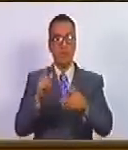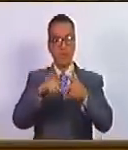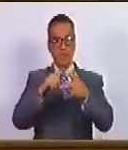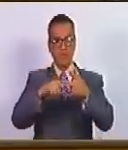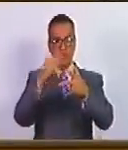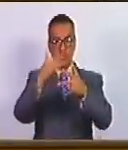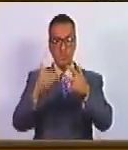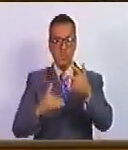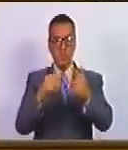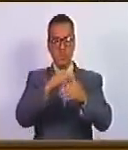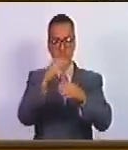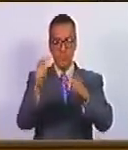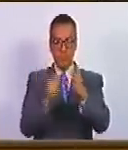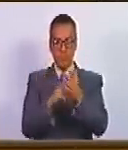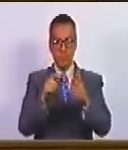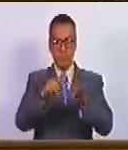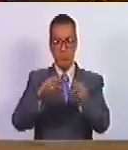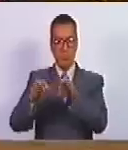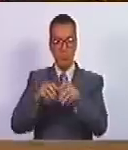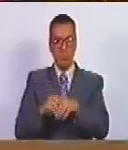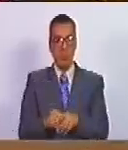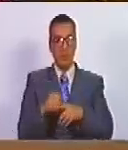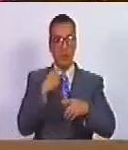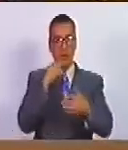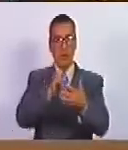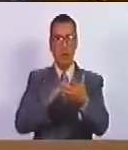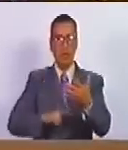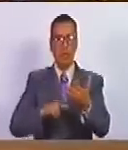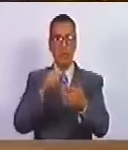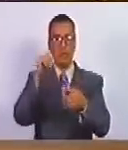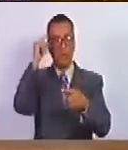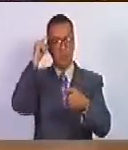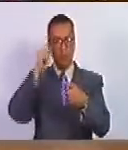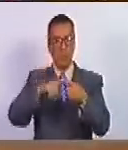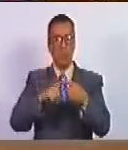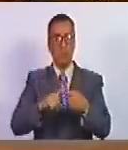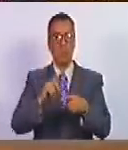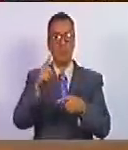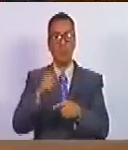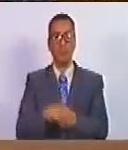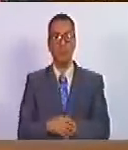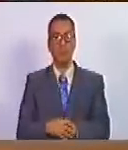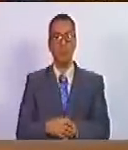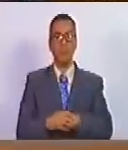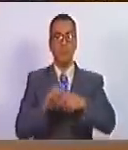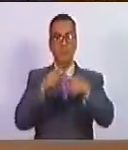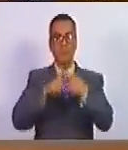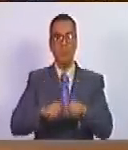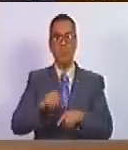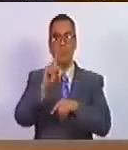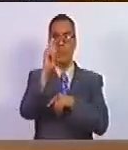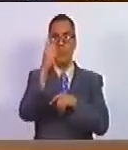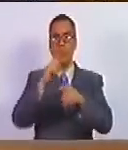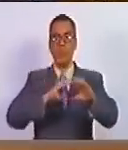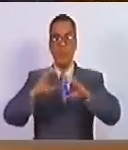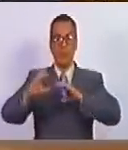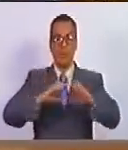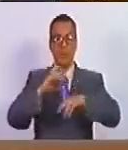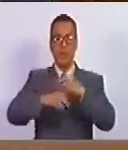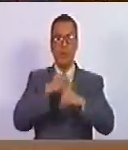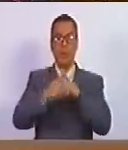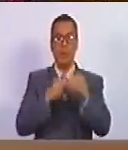punto, ciudadana secretaria. Sírvase dar lectura a la cuenta, por favor. Cuenta número 1,